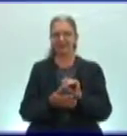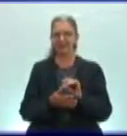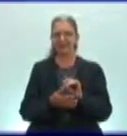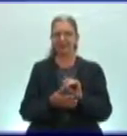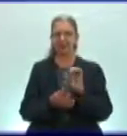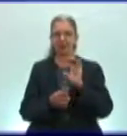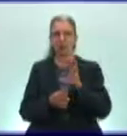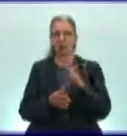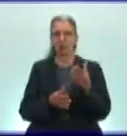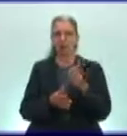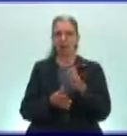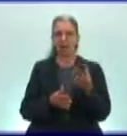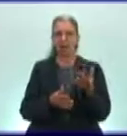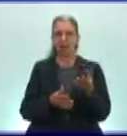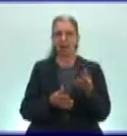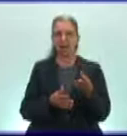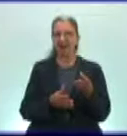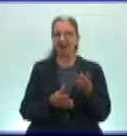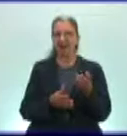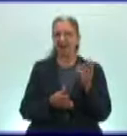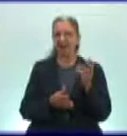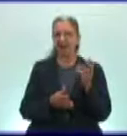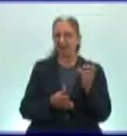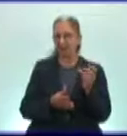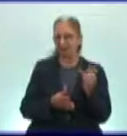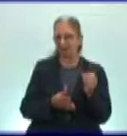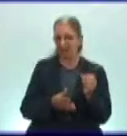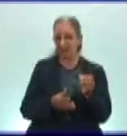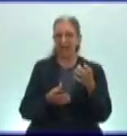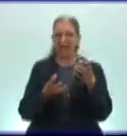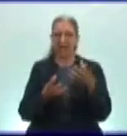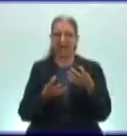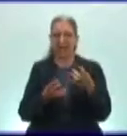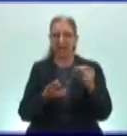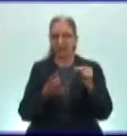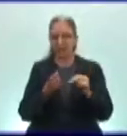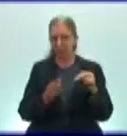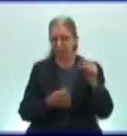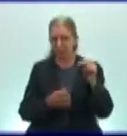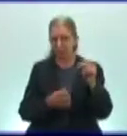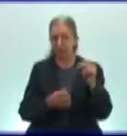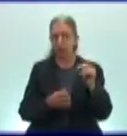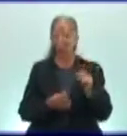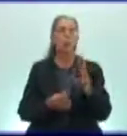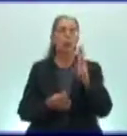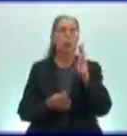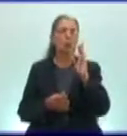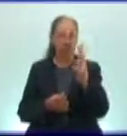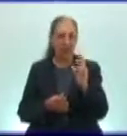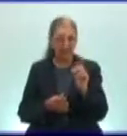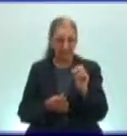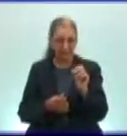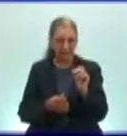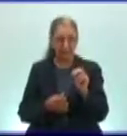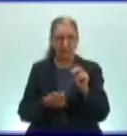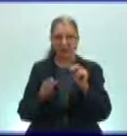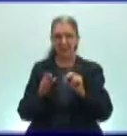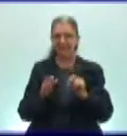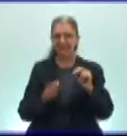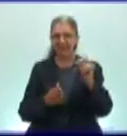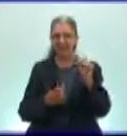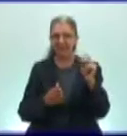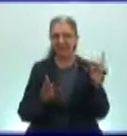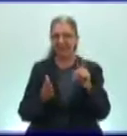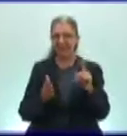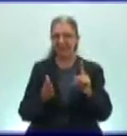van a responder cuál es el valor de su carga nuclear y cuántos niveles de energía tendrán los átomos de